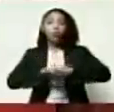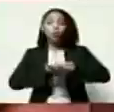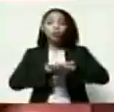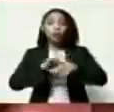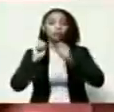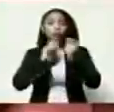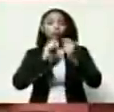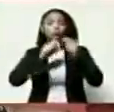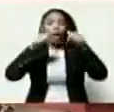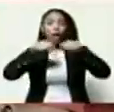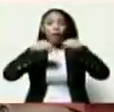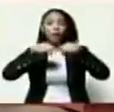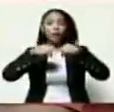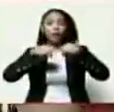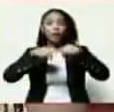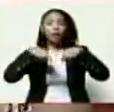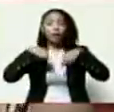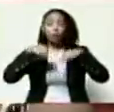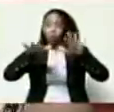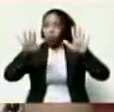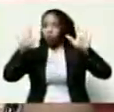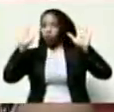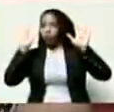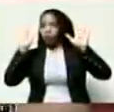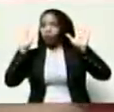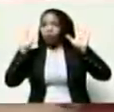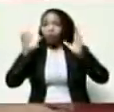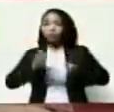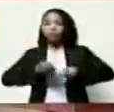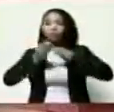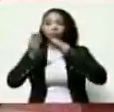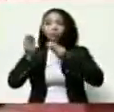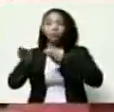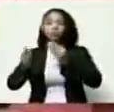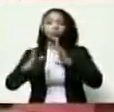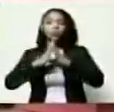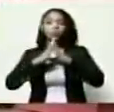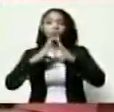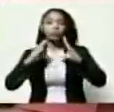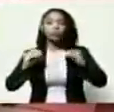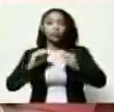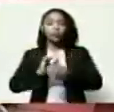discutido aquí. Y a esto, por supuesto, se le va a dar toda